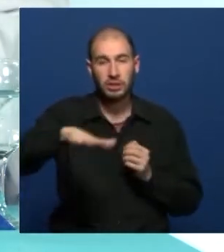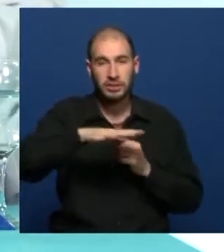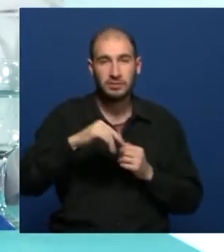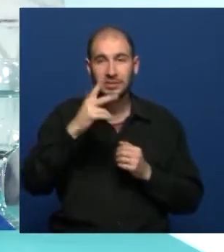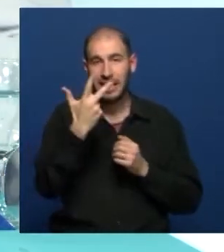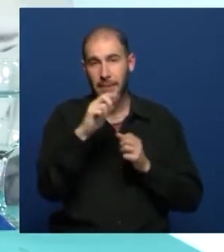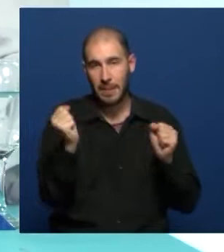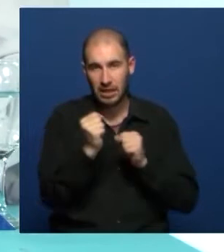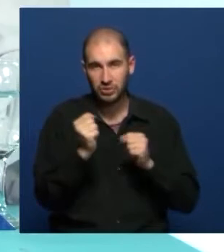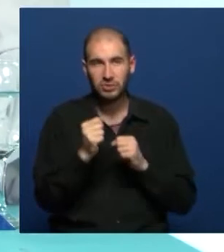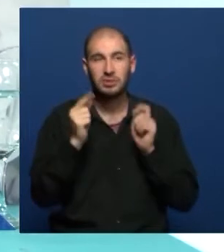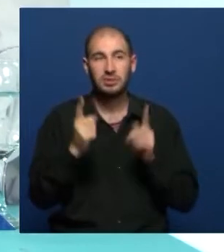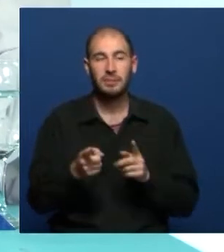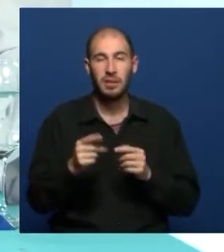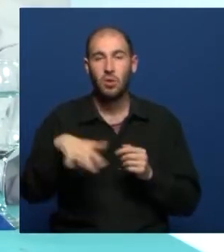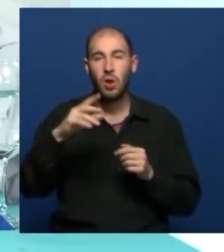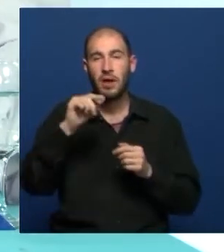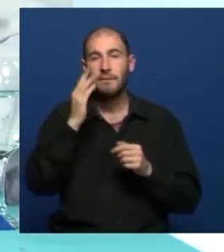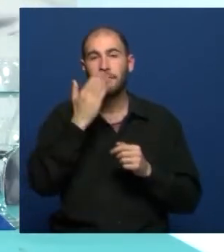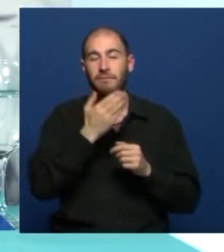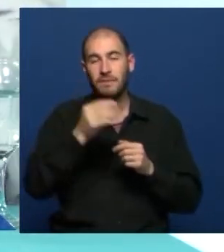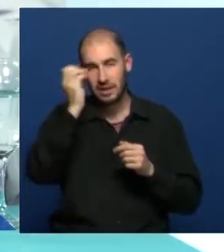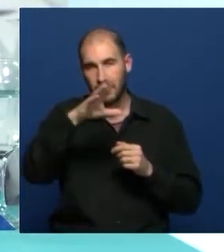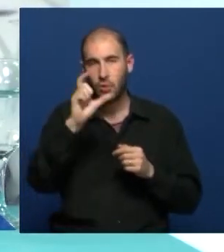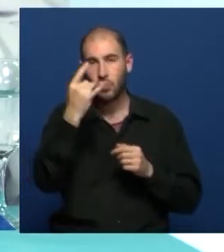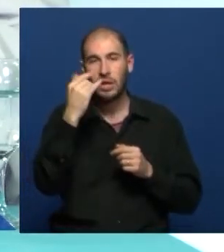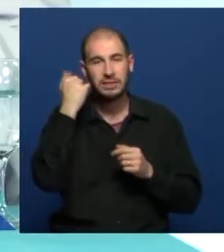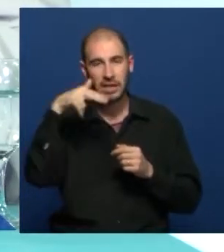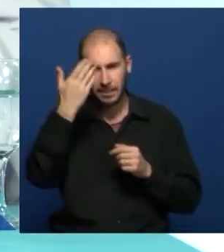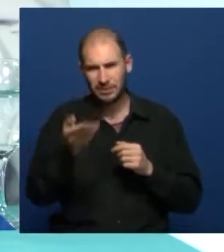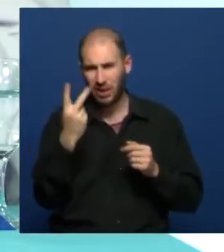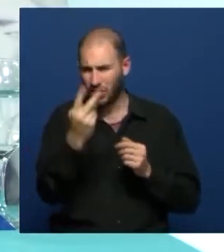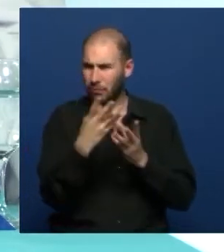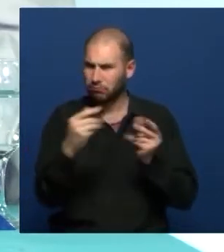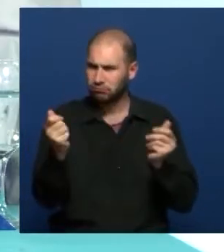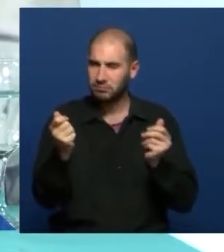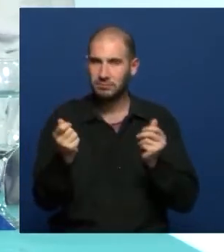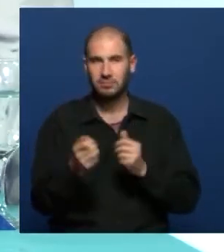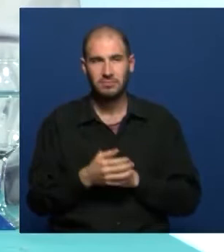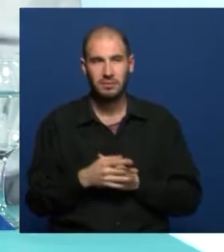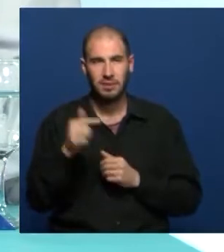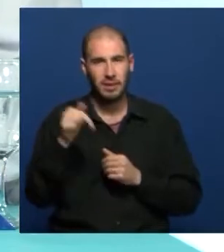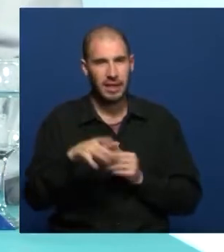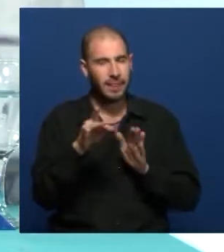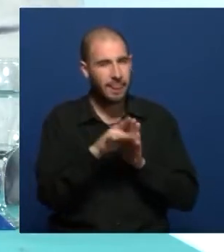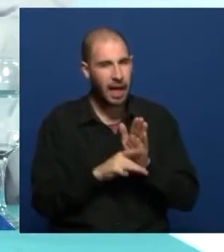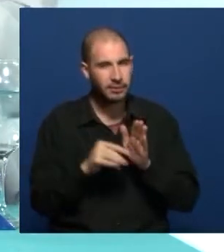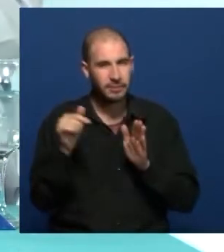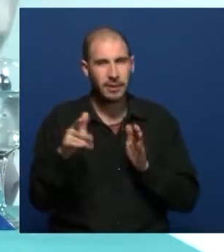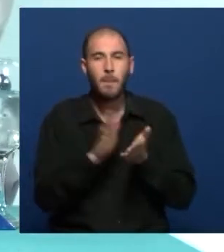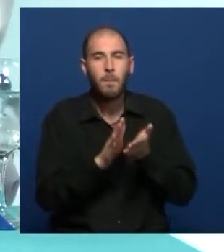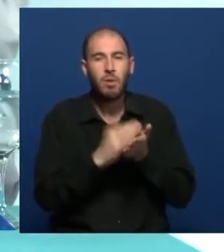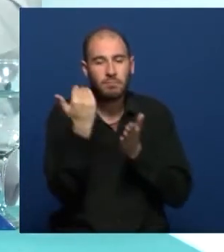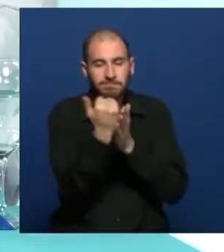3 de mayo y particularmente la física cura janka hayan desaparecido dos personas eso no es un dato la verdad que más allá de las